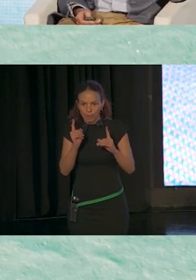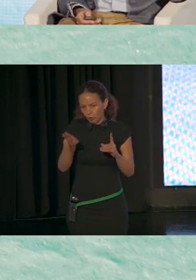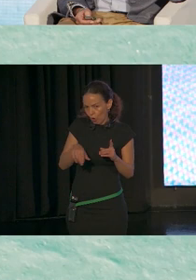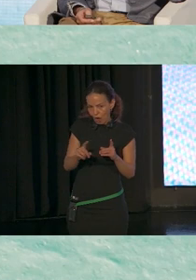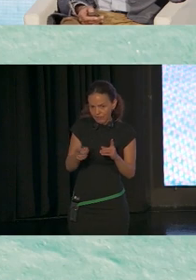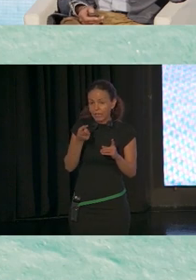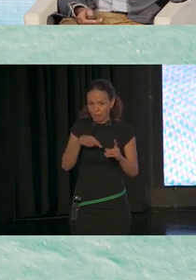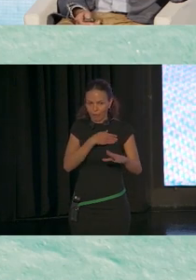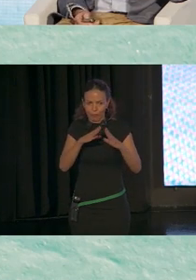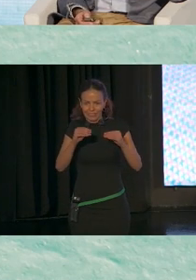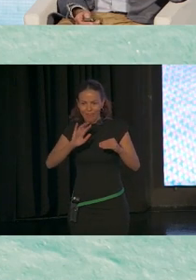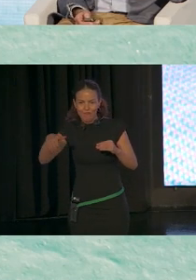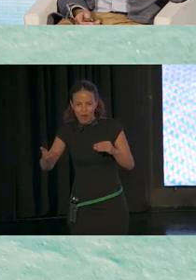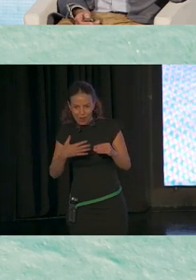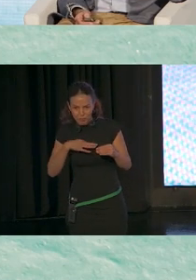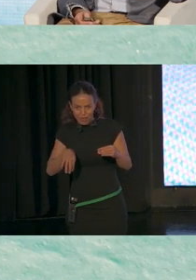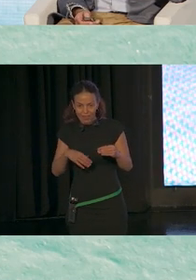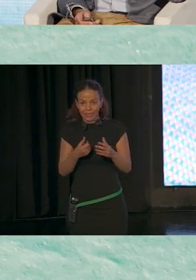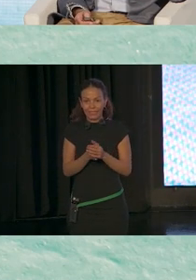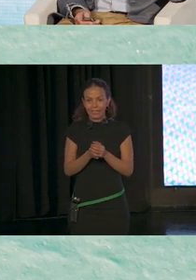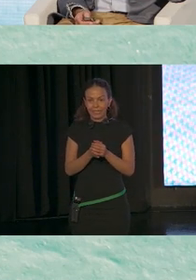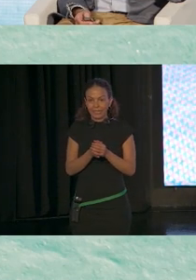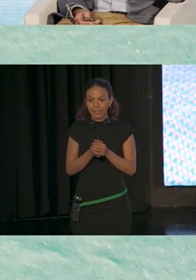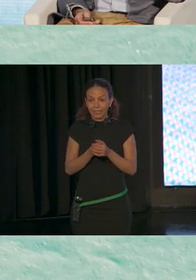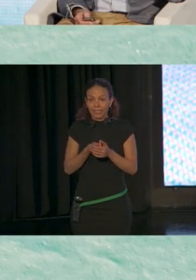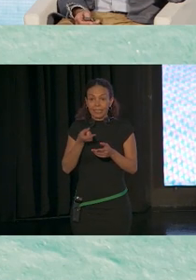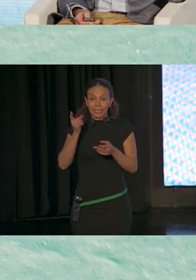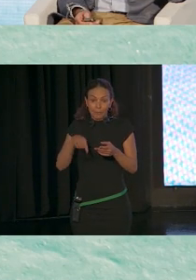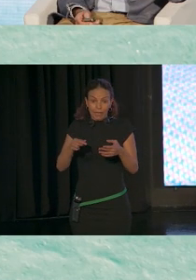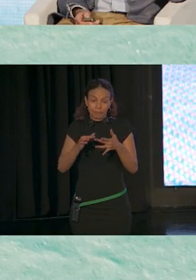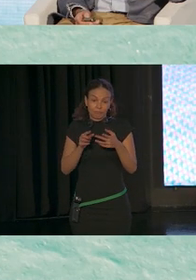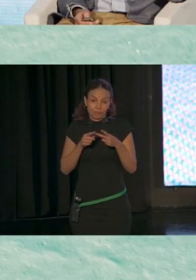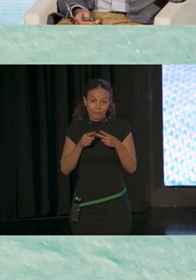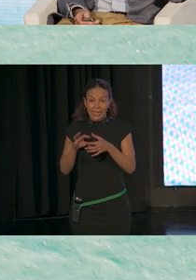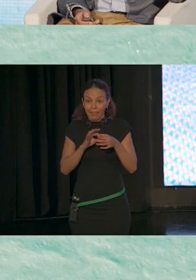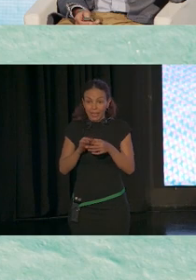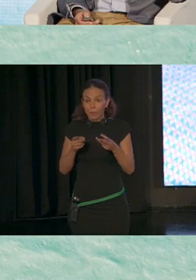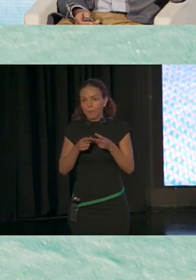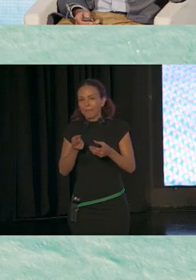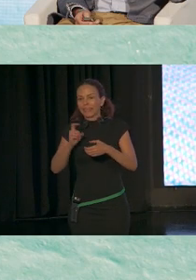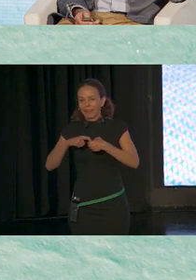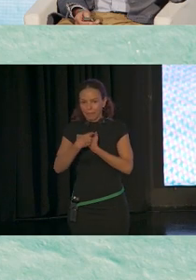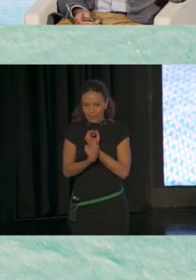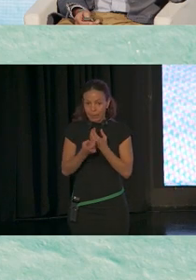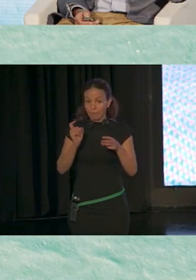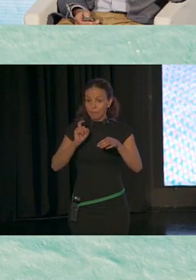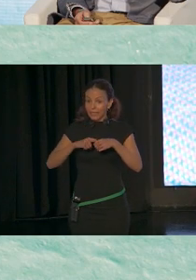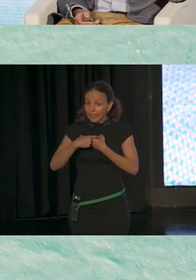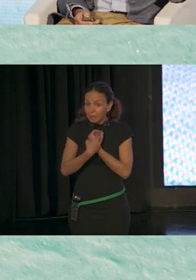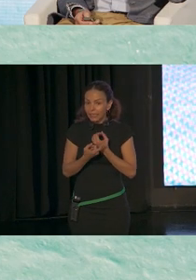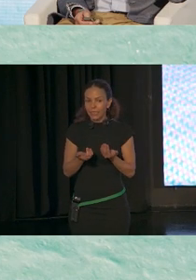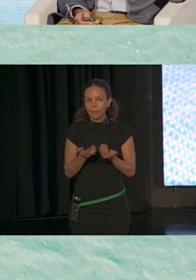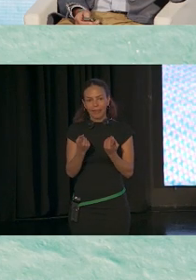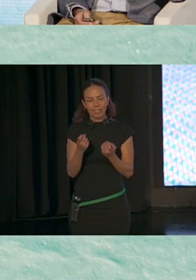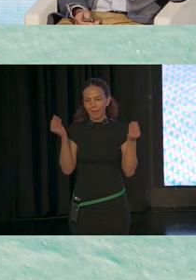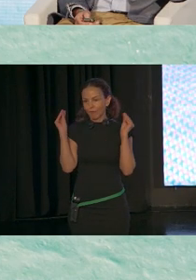forman fuera de la universidad, y luego, por supuesto, relacionales y participativas. Y en las participativas, pues la necesidad de una